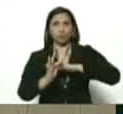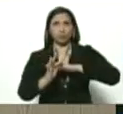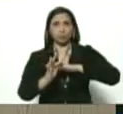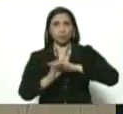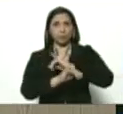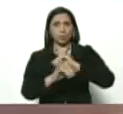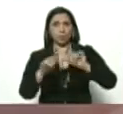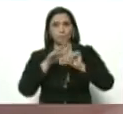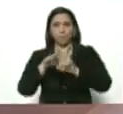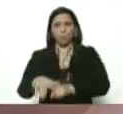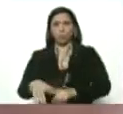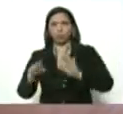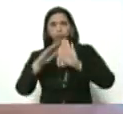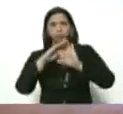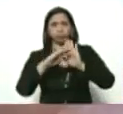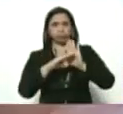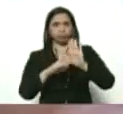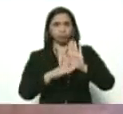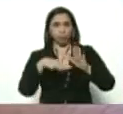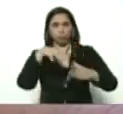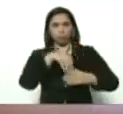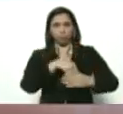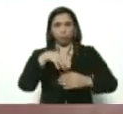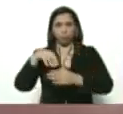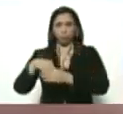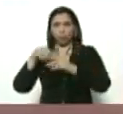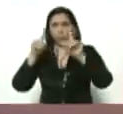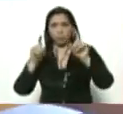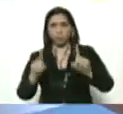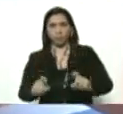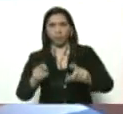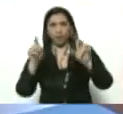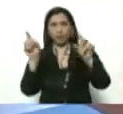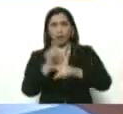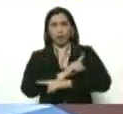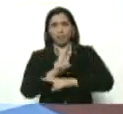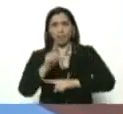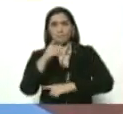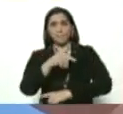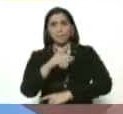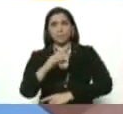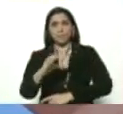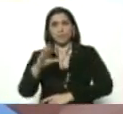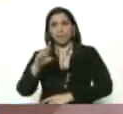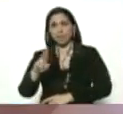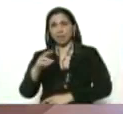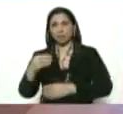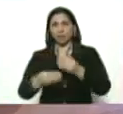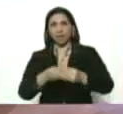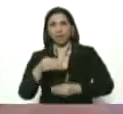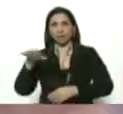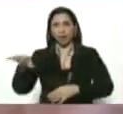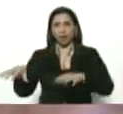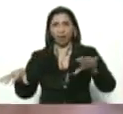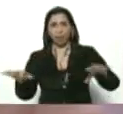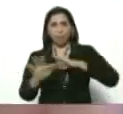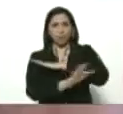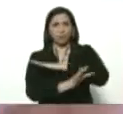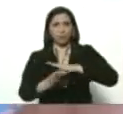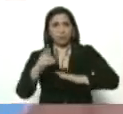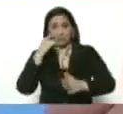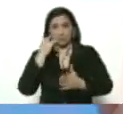sometidos a los protocolos de cuarentena de pruebas rápidas y de pcr que está establecido en ambas fronteras fíjense algo muy